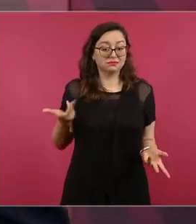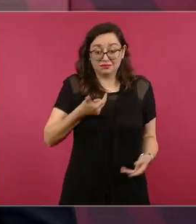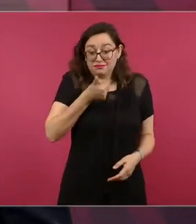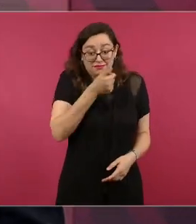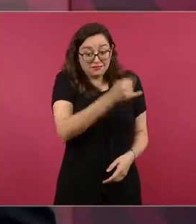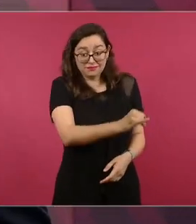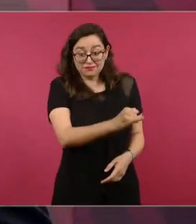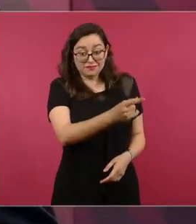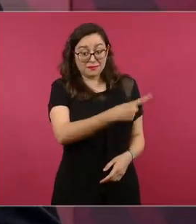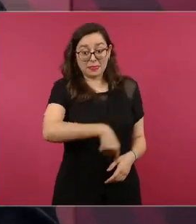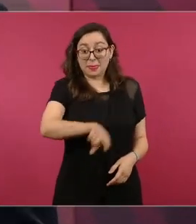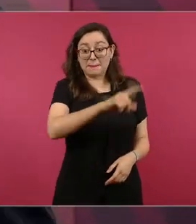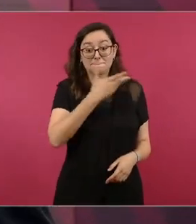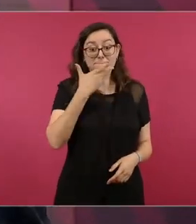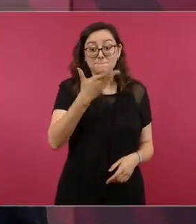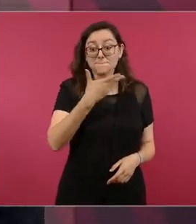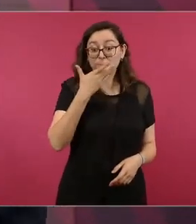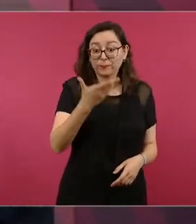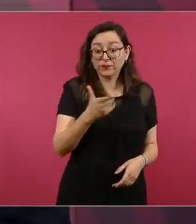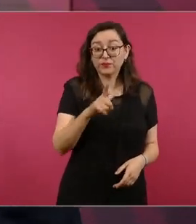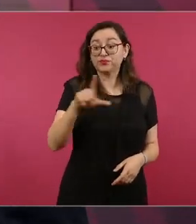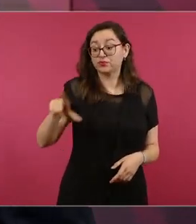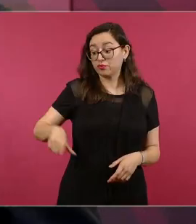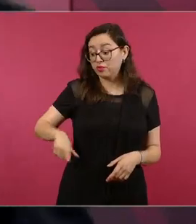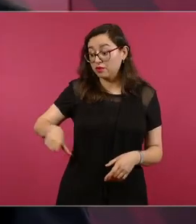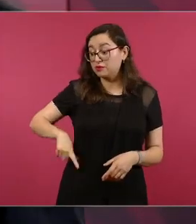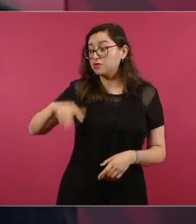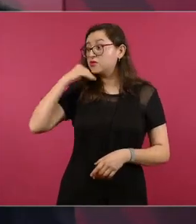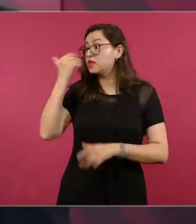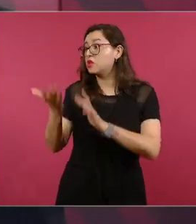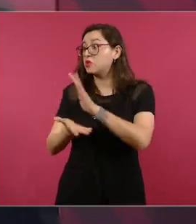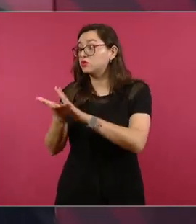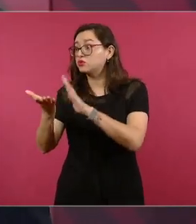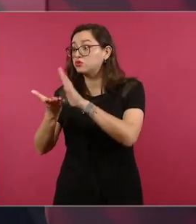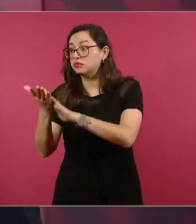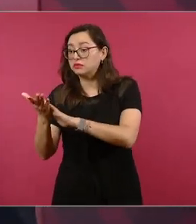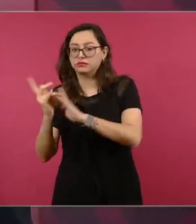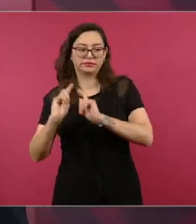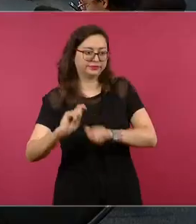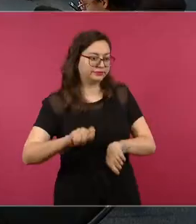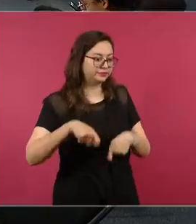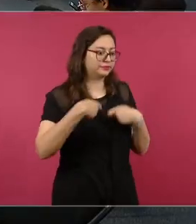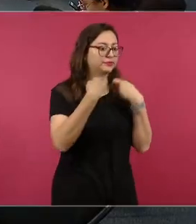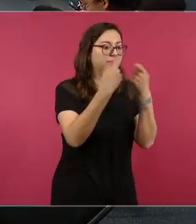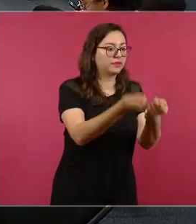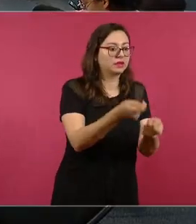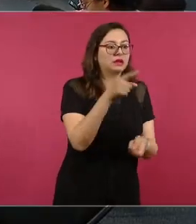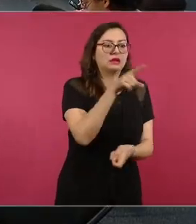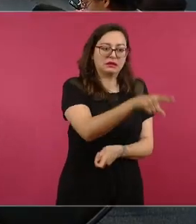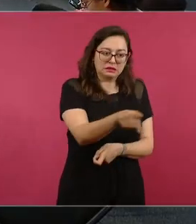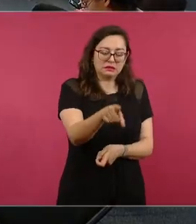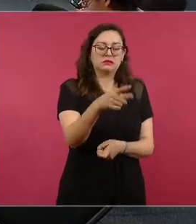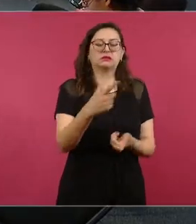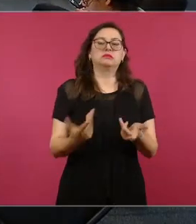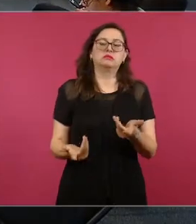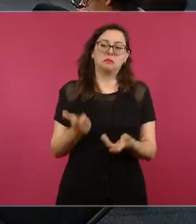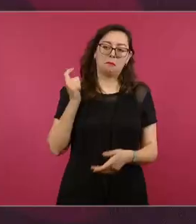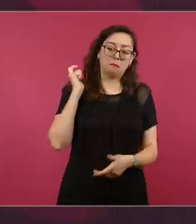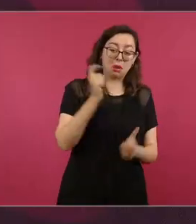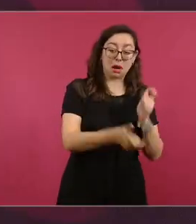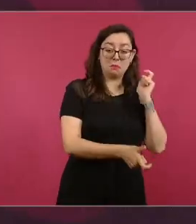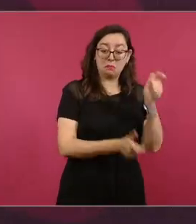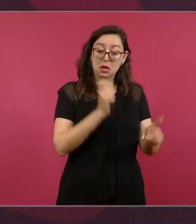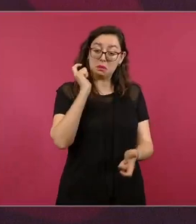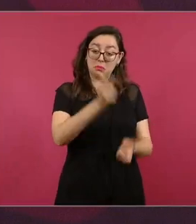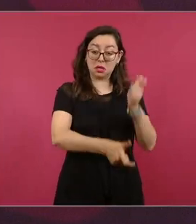obtenían contratos leoninos en el caso de los hospitales por nueve